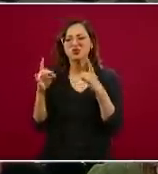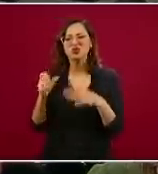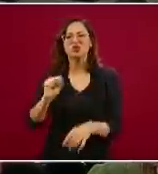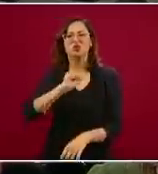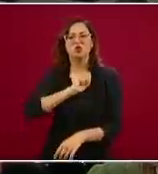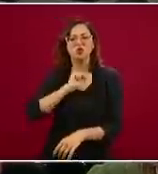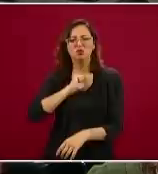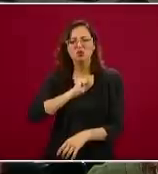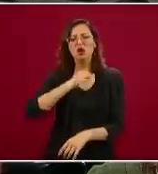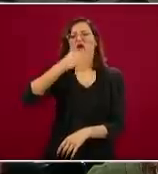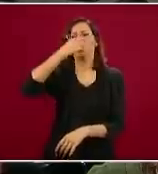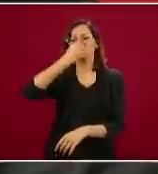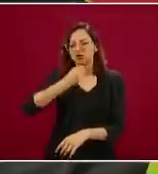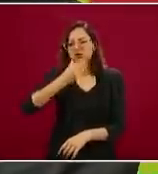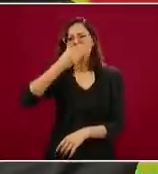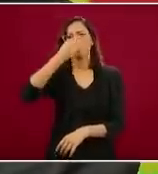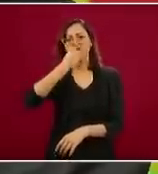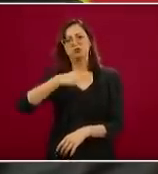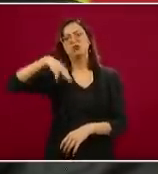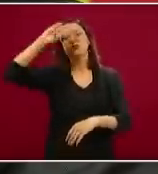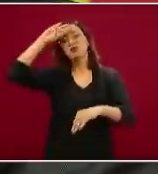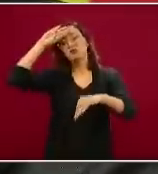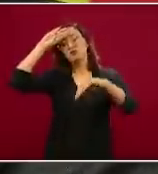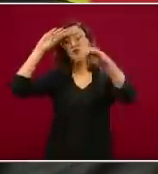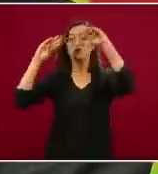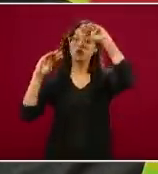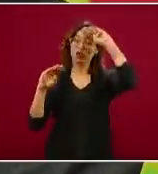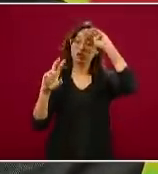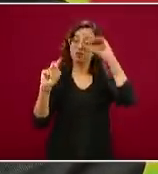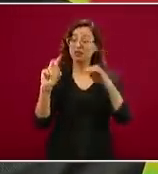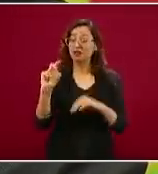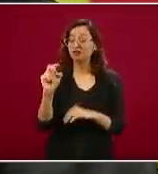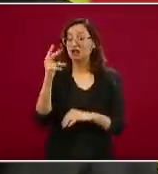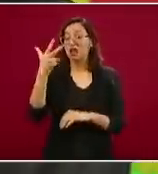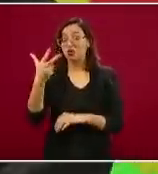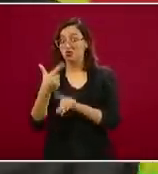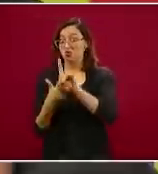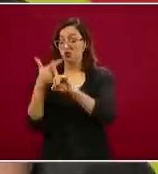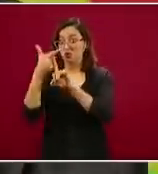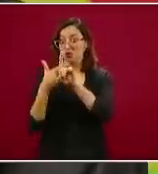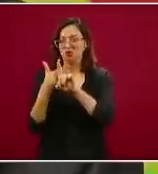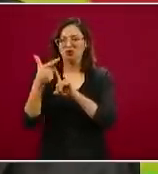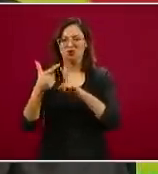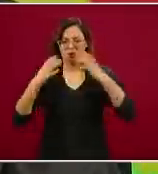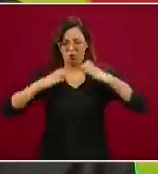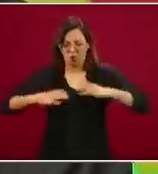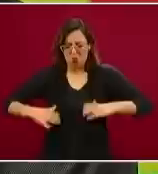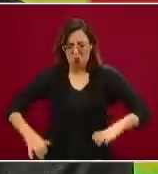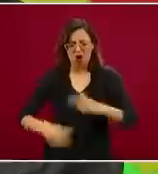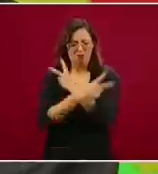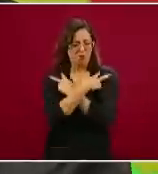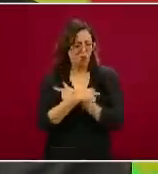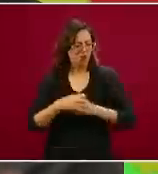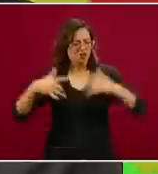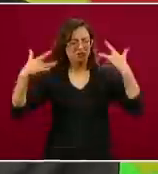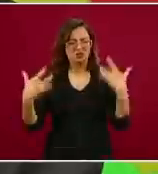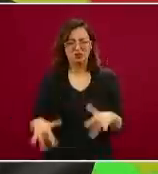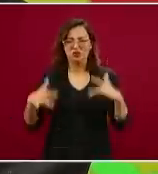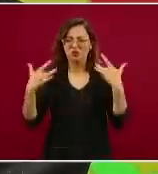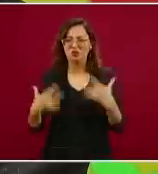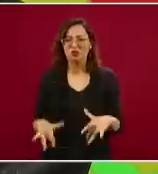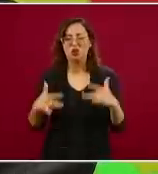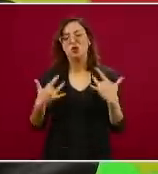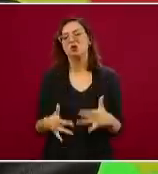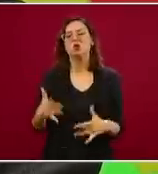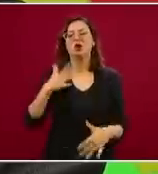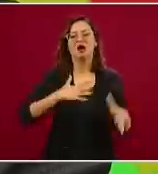tos, estornudos, fiebre, 38 o más grados generalmente, y dolor de músculos de huesos, dolor de cuerpo y una sensación